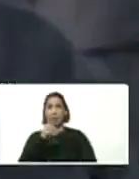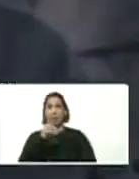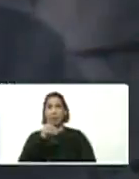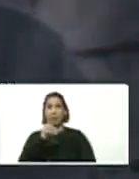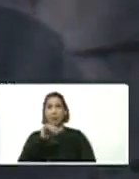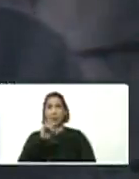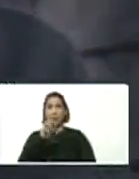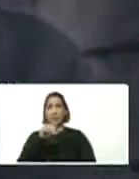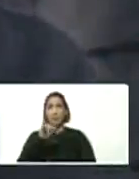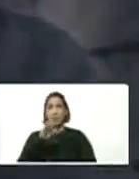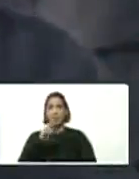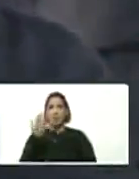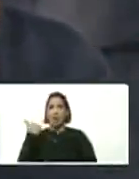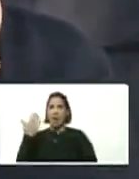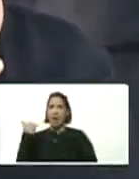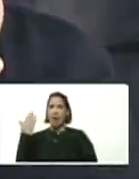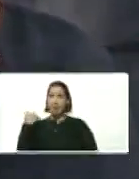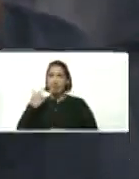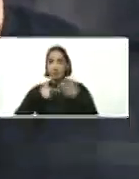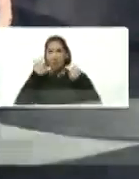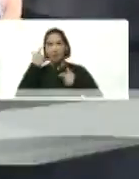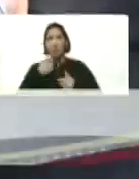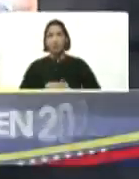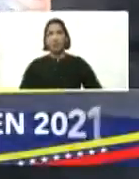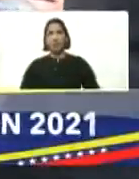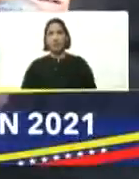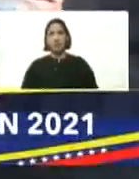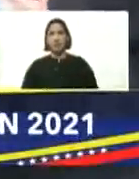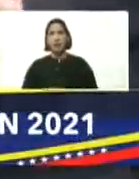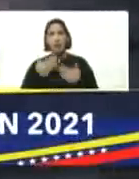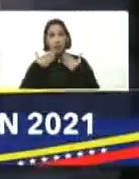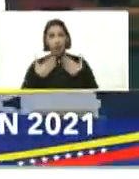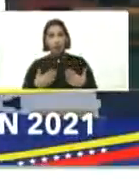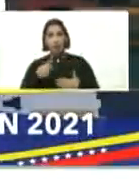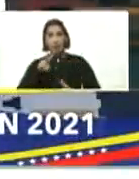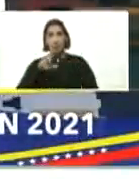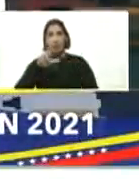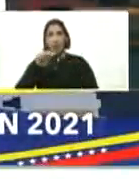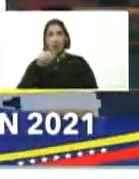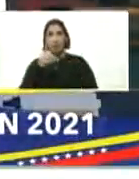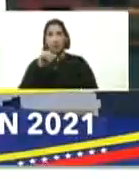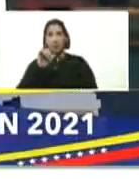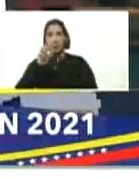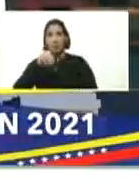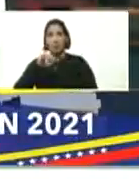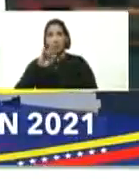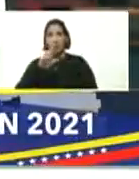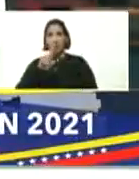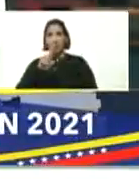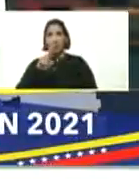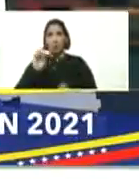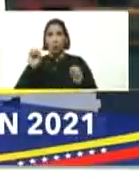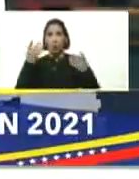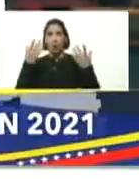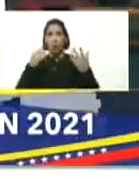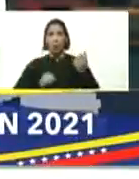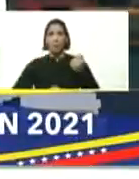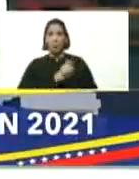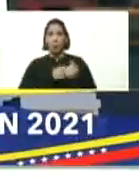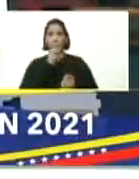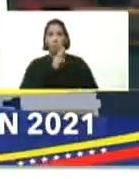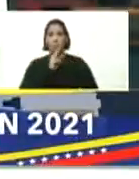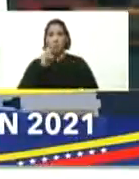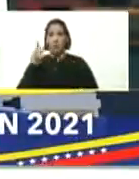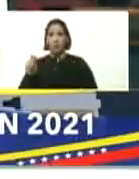Vladimir era chavista, chico. Gracias a Vladimir, logramos el apoyo del PPT, porque